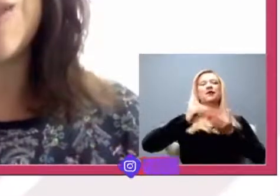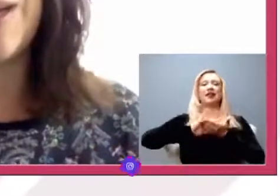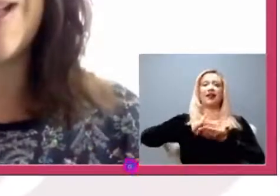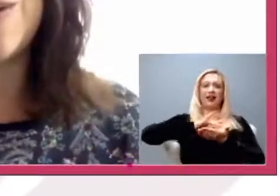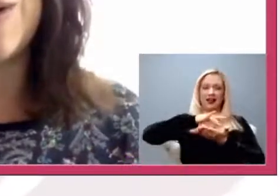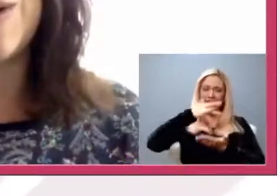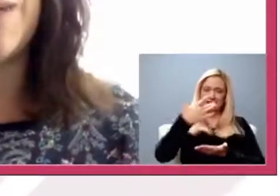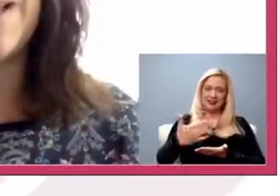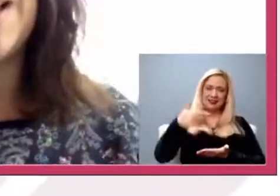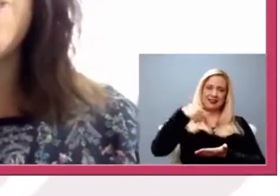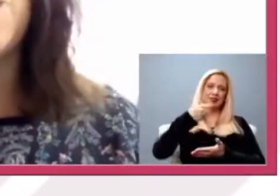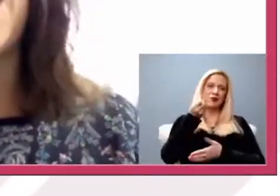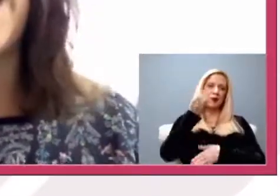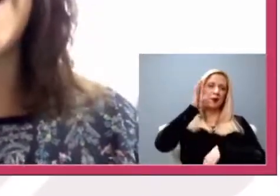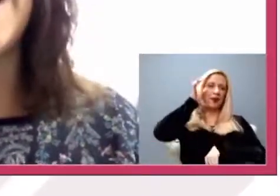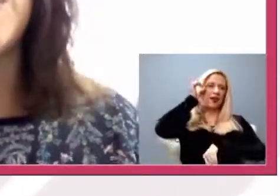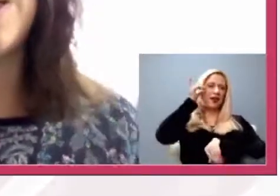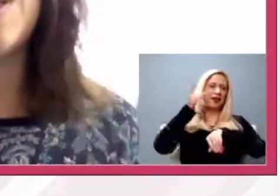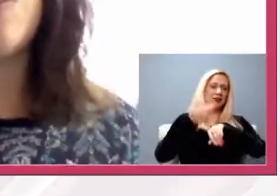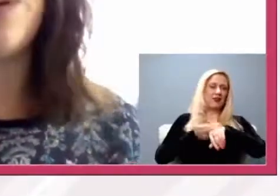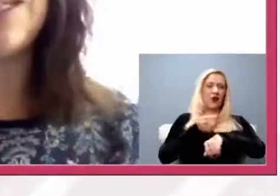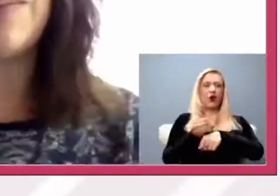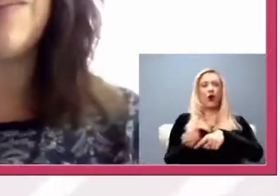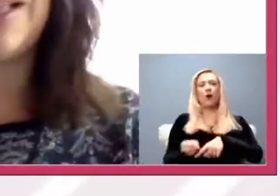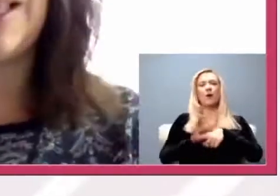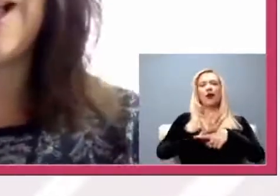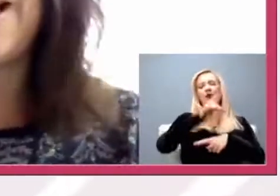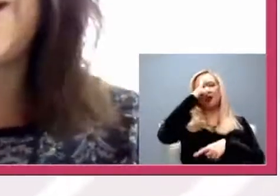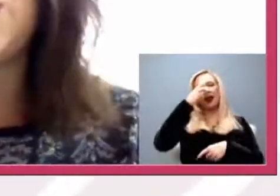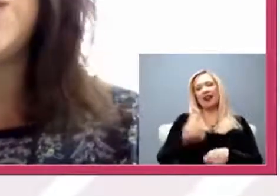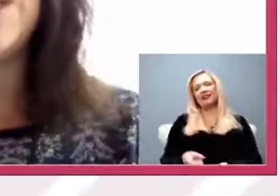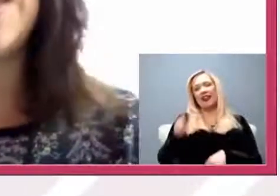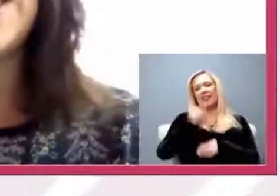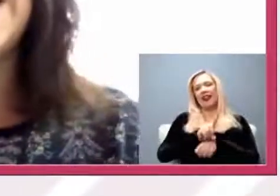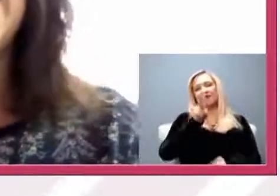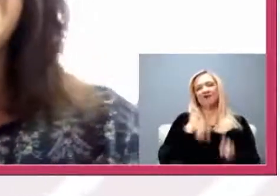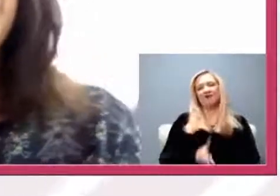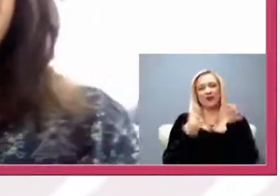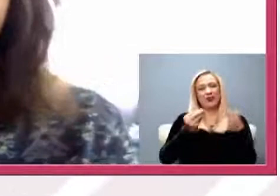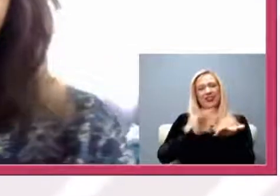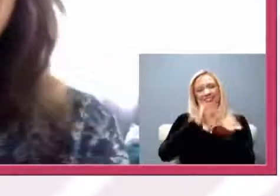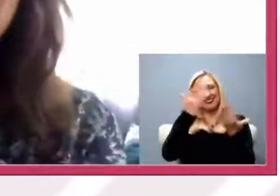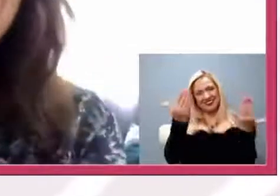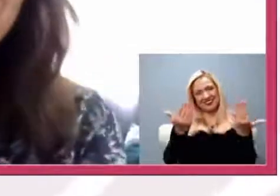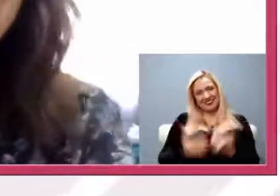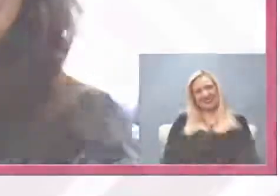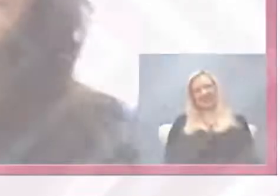Subdirección de Planeación en COPRED, por este espacio, por esta plática. Muchísimas gracias.